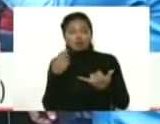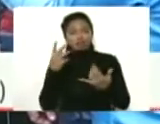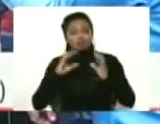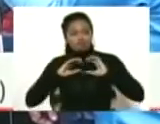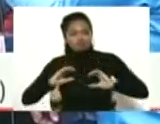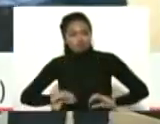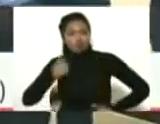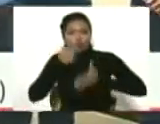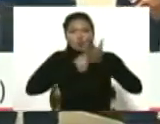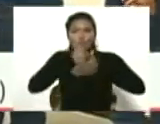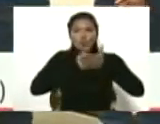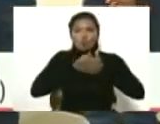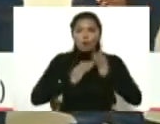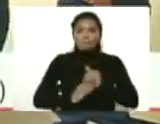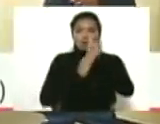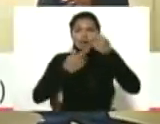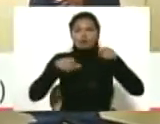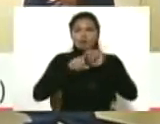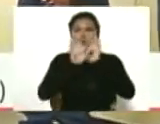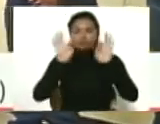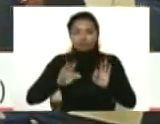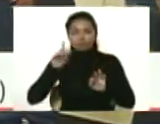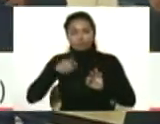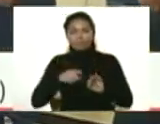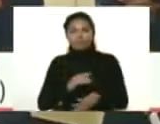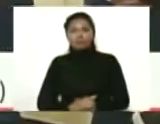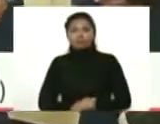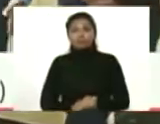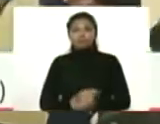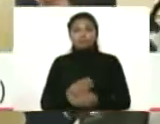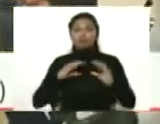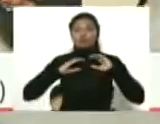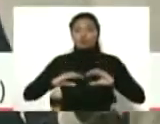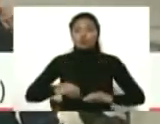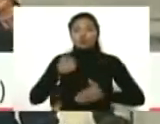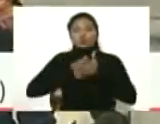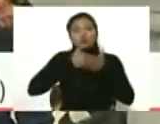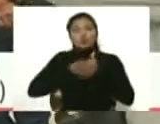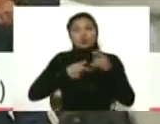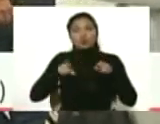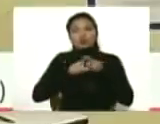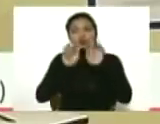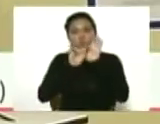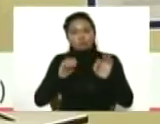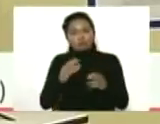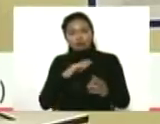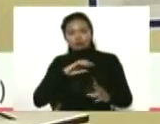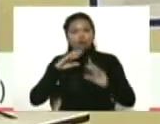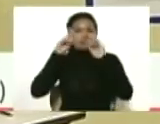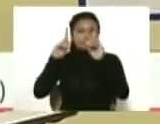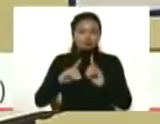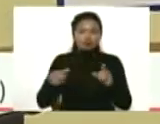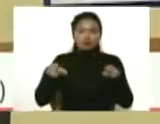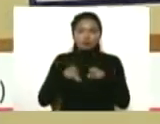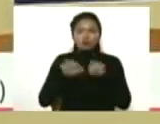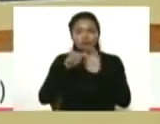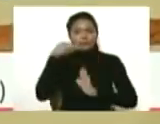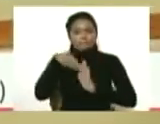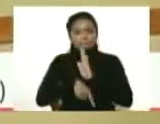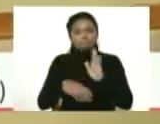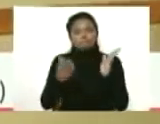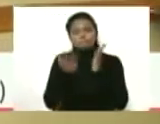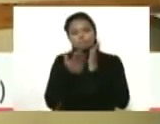cuerpo combatiente, van a liderizar un cuerpo combatiente. Y ese cuerpo combatiente hemos decidido, ya bajo